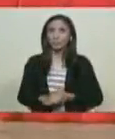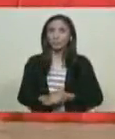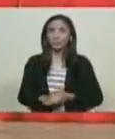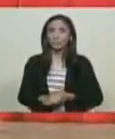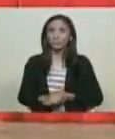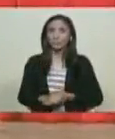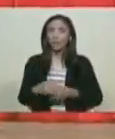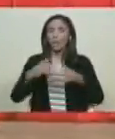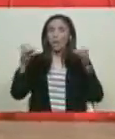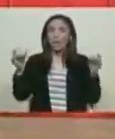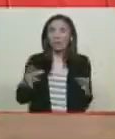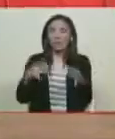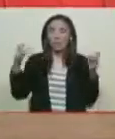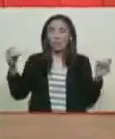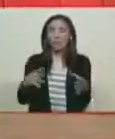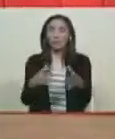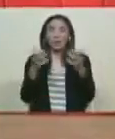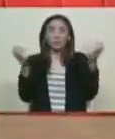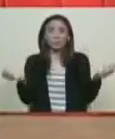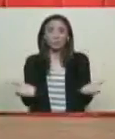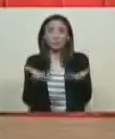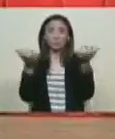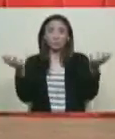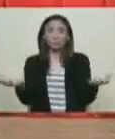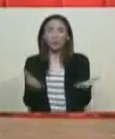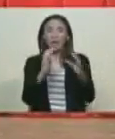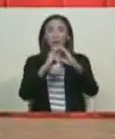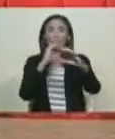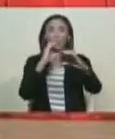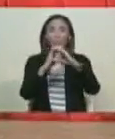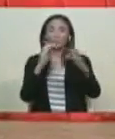los guarimberos habían incendiado medio país.